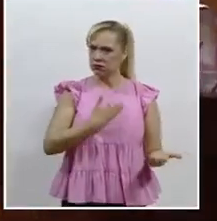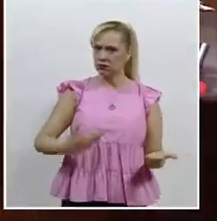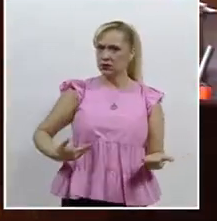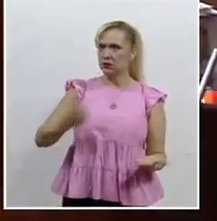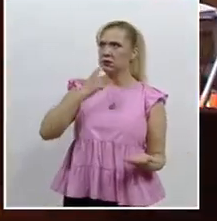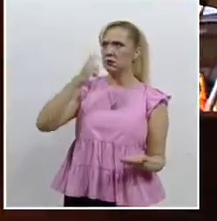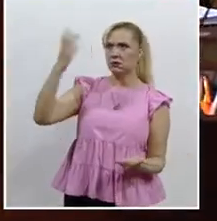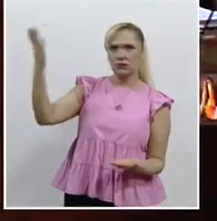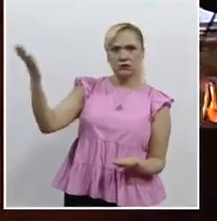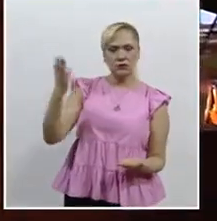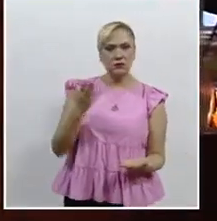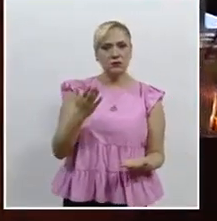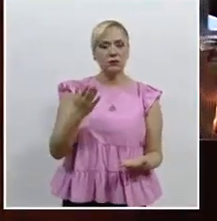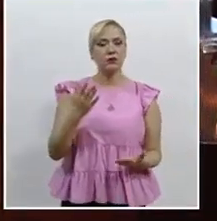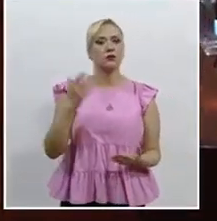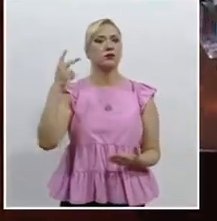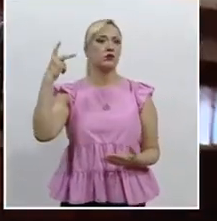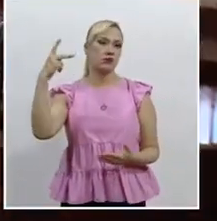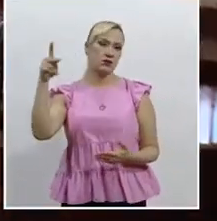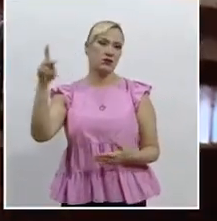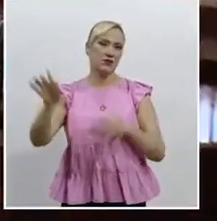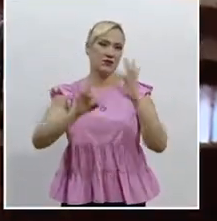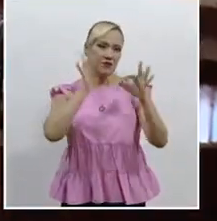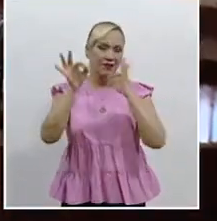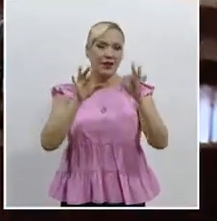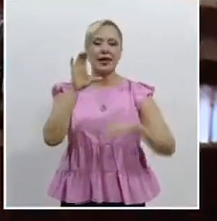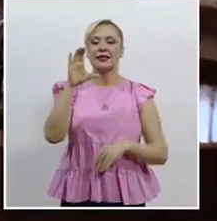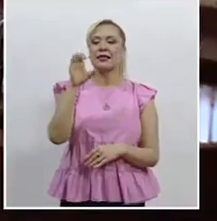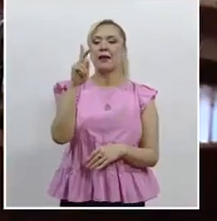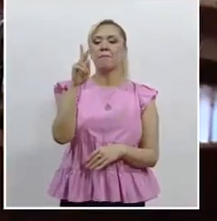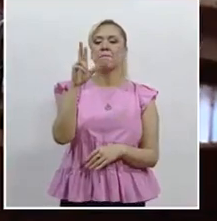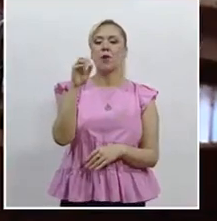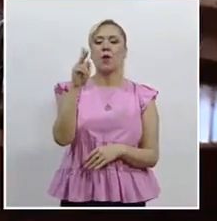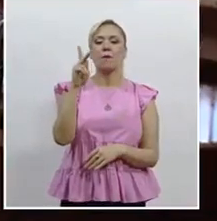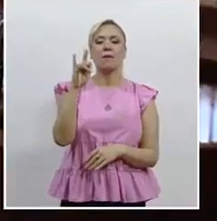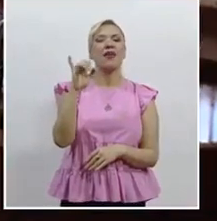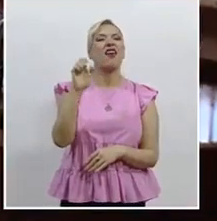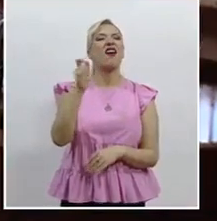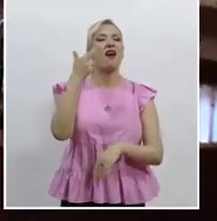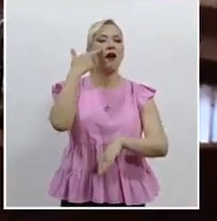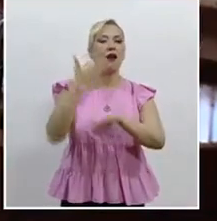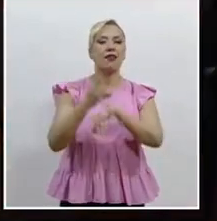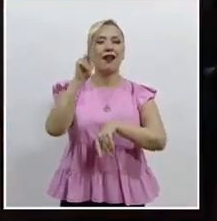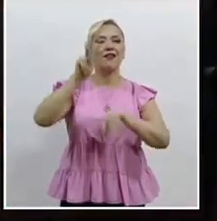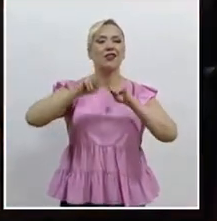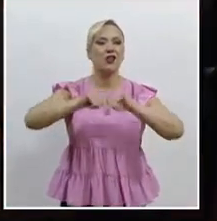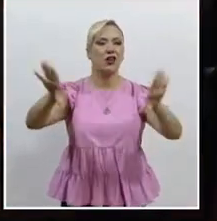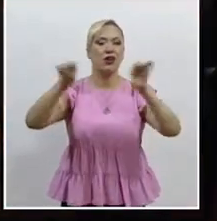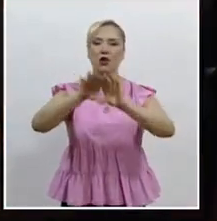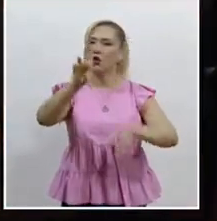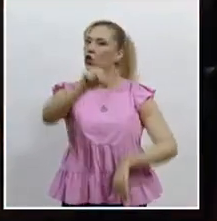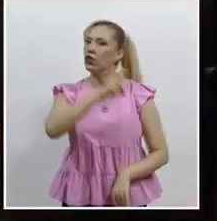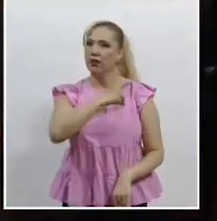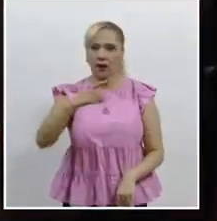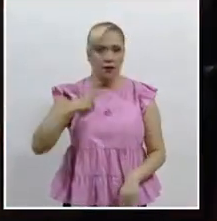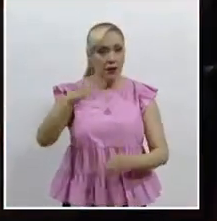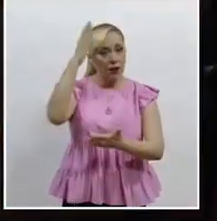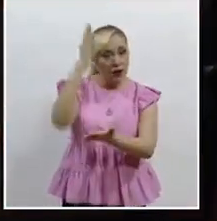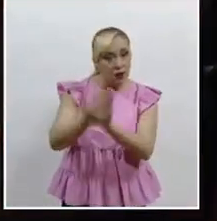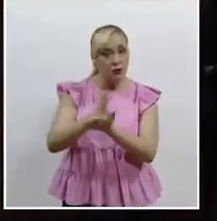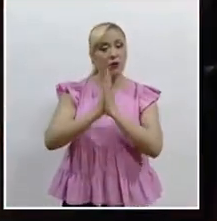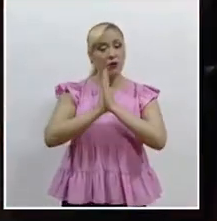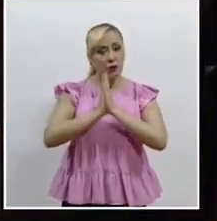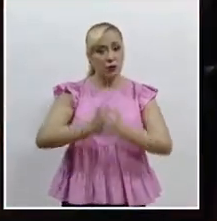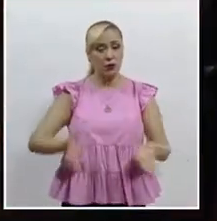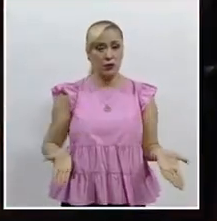la República, a su vocero y a Cepropié para que se abstenga de difundir mensajes con contenido electoral. El proyecto propone